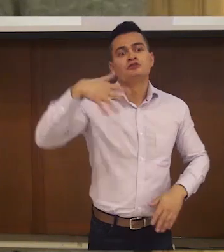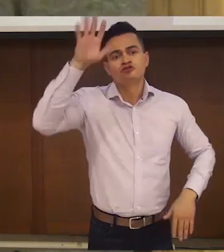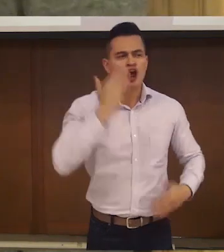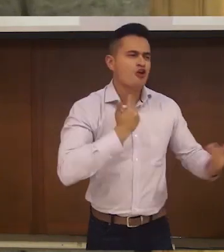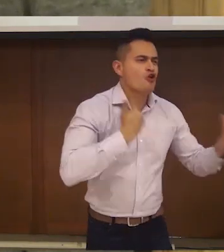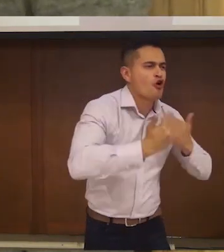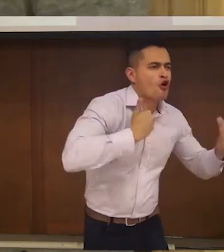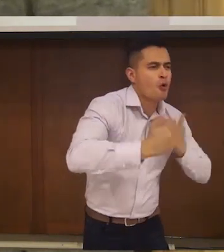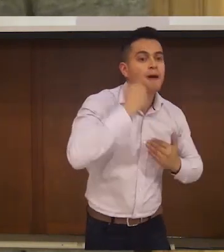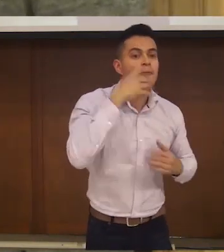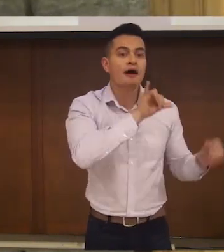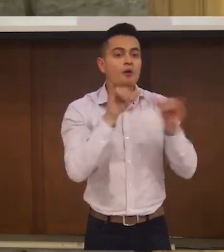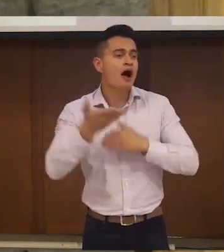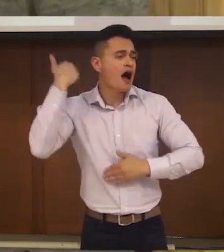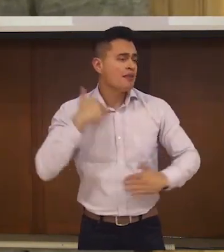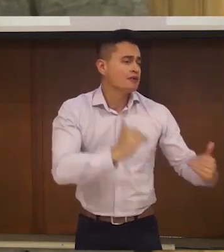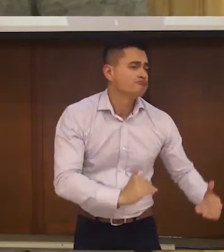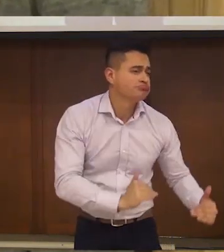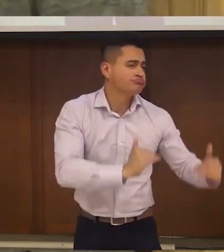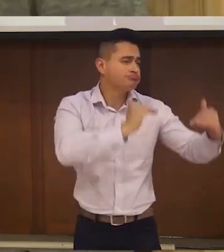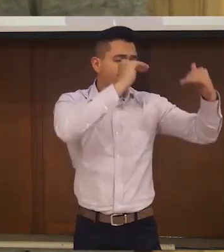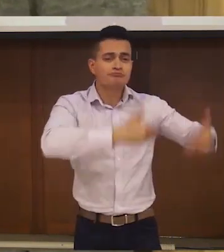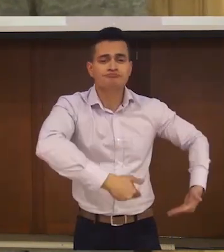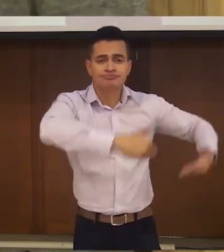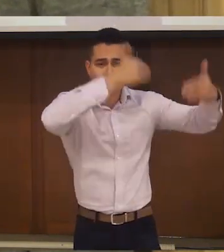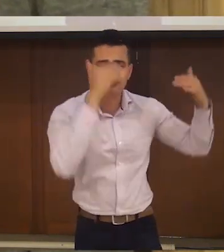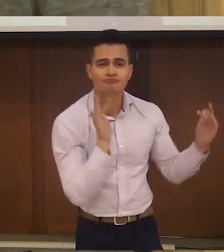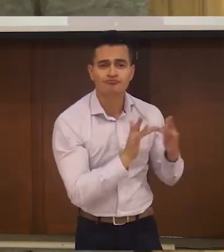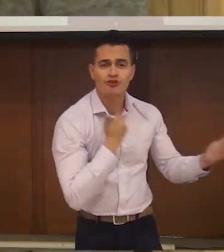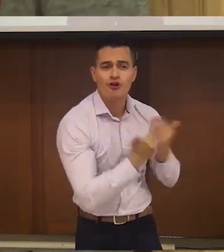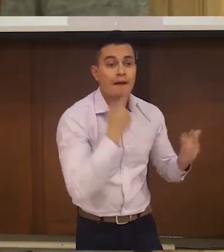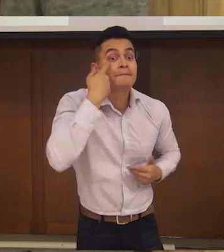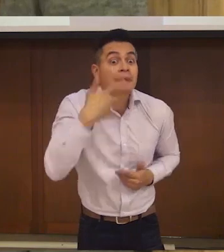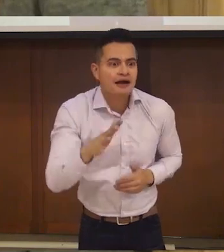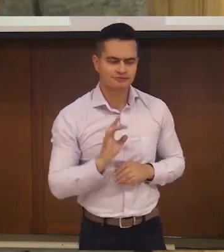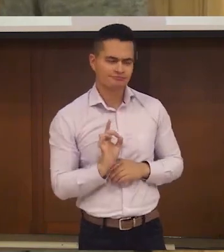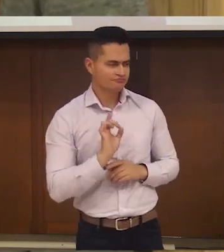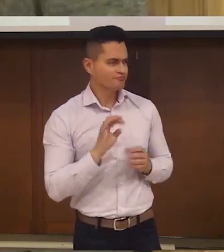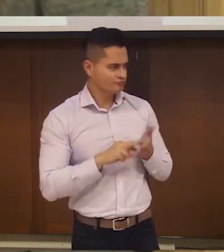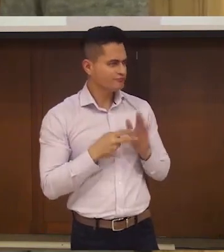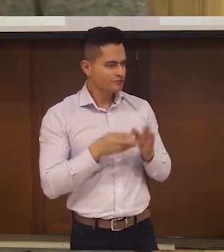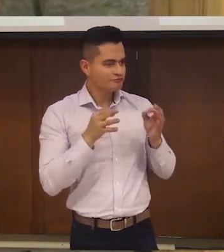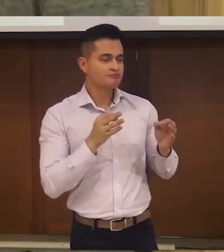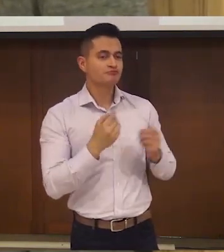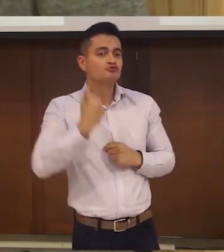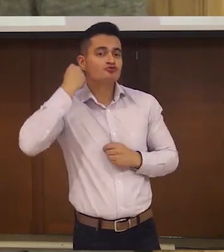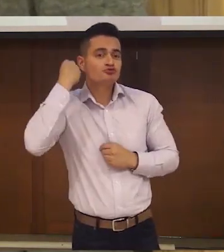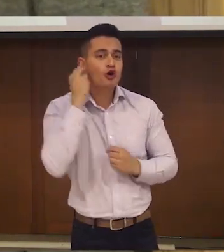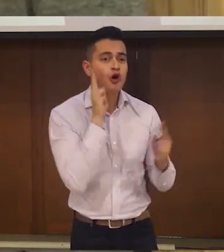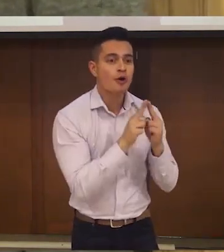conociéramos de chiquitos, porque no sé cuánta comunicación hemos intercambiado en todo este tiempo, ha sido impresionante.